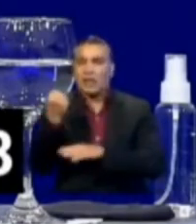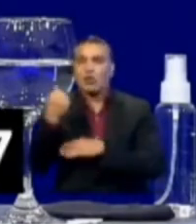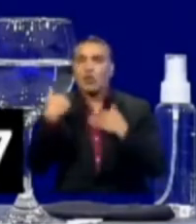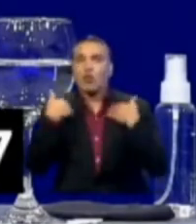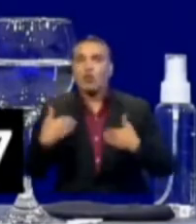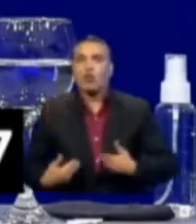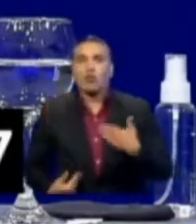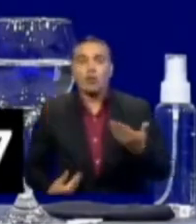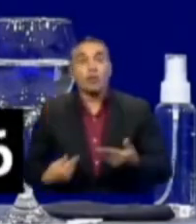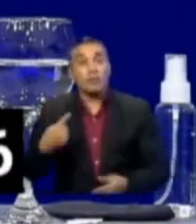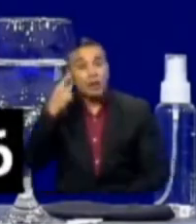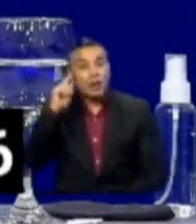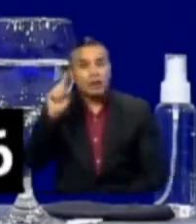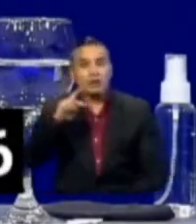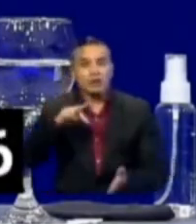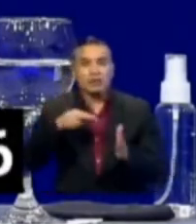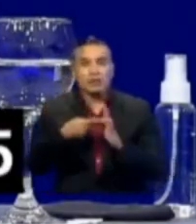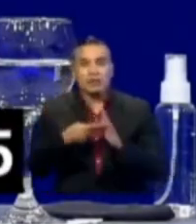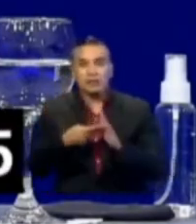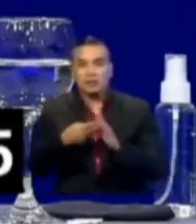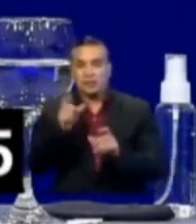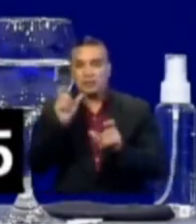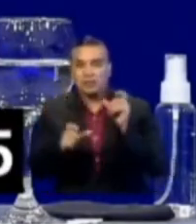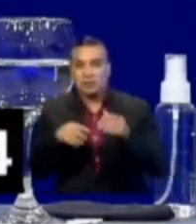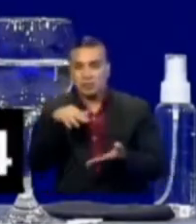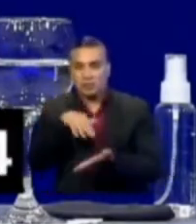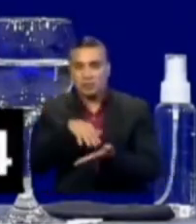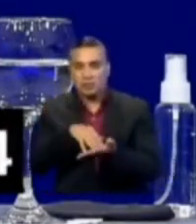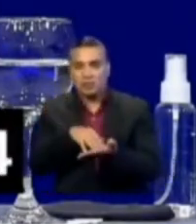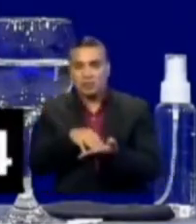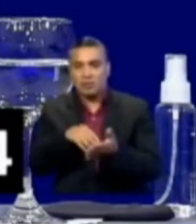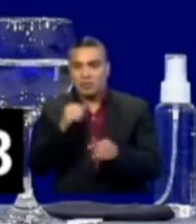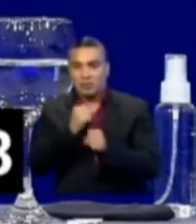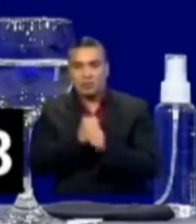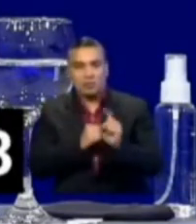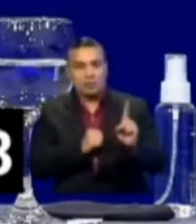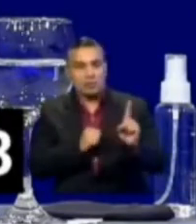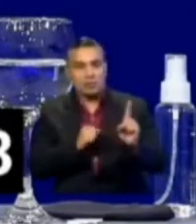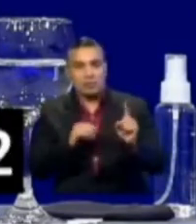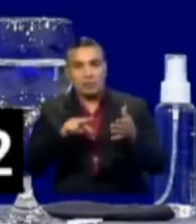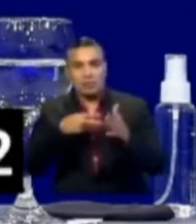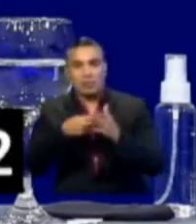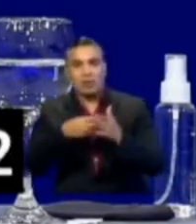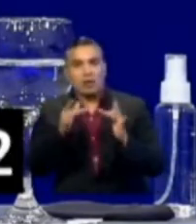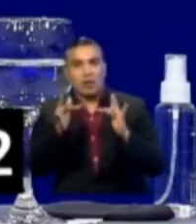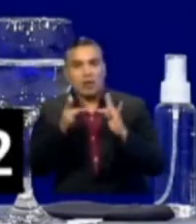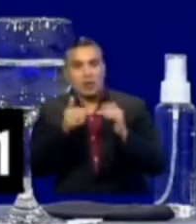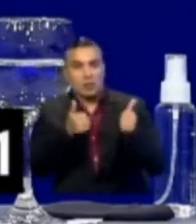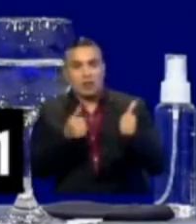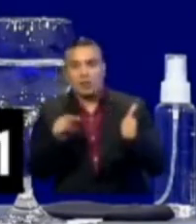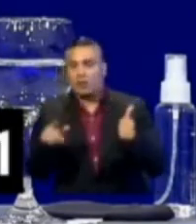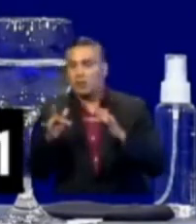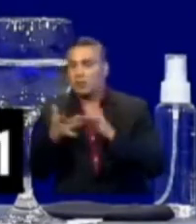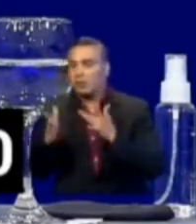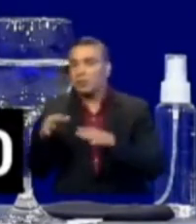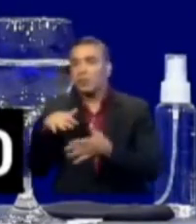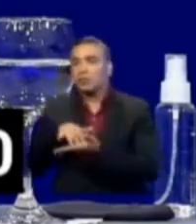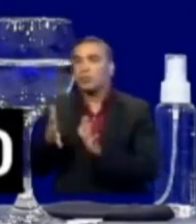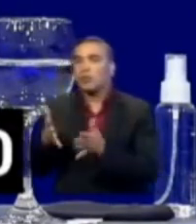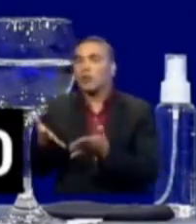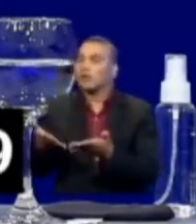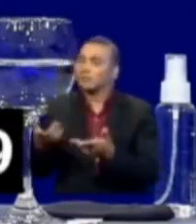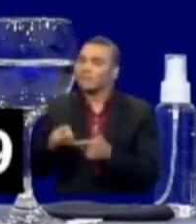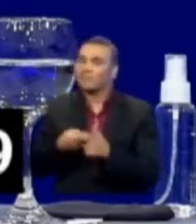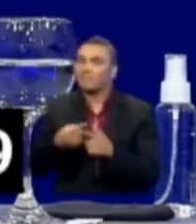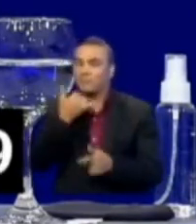humano, para que no se diferencie a los estudiantes en función de su nivel de conexión. Vamos a